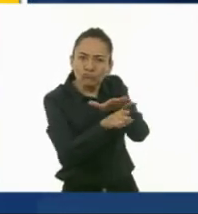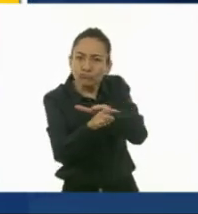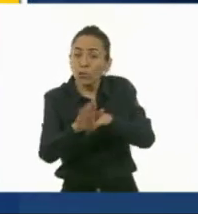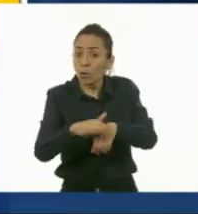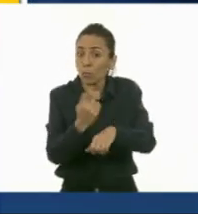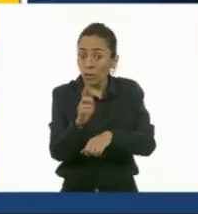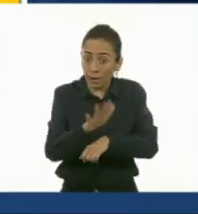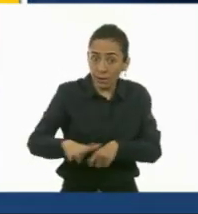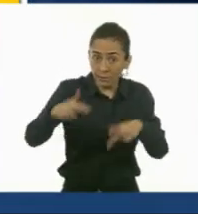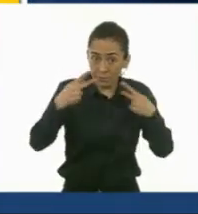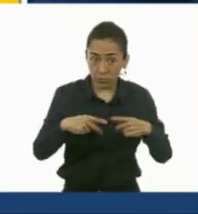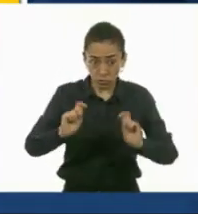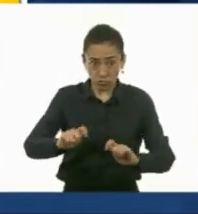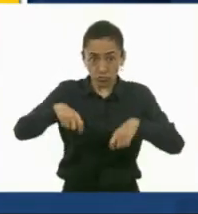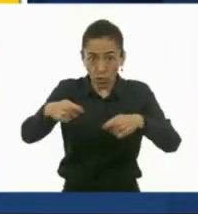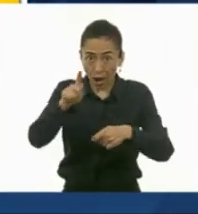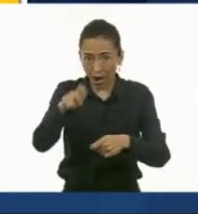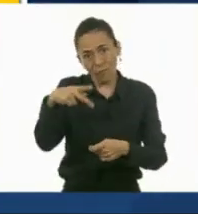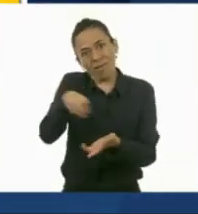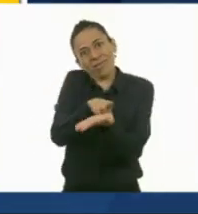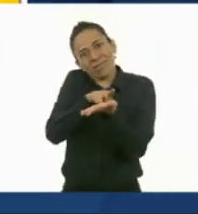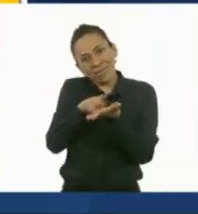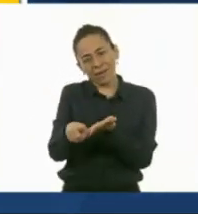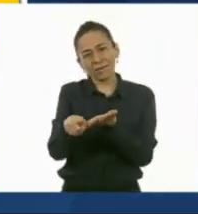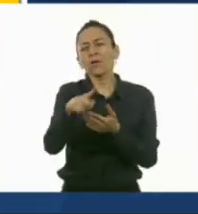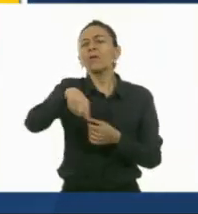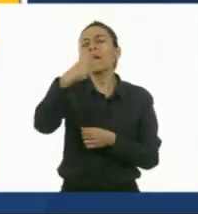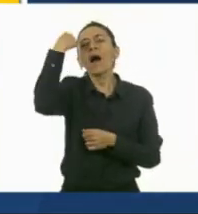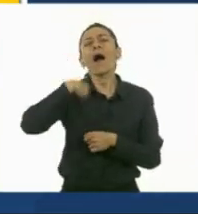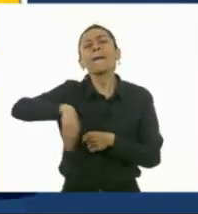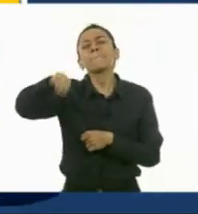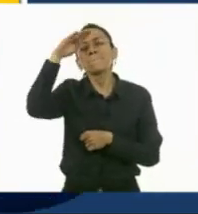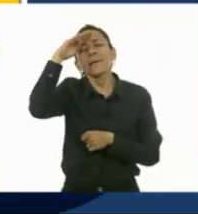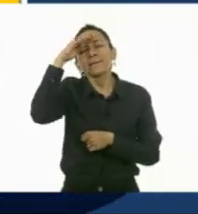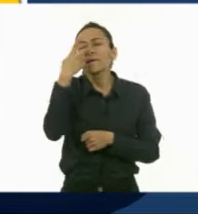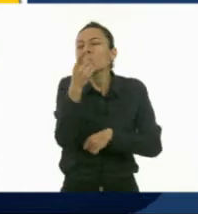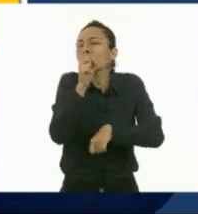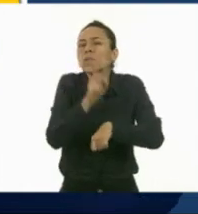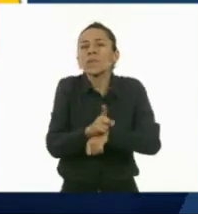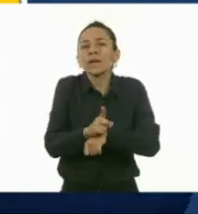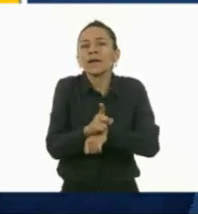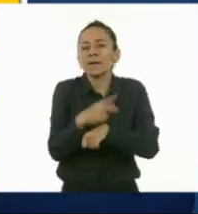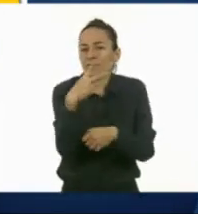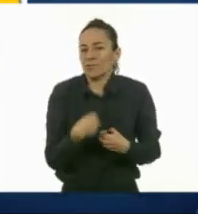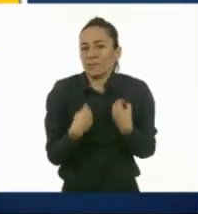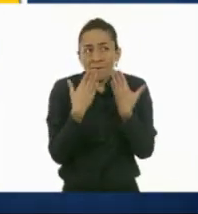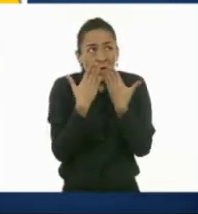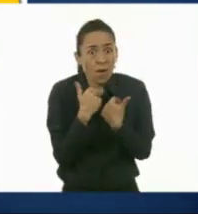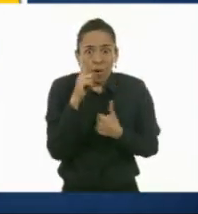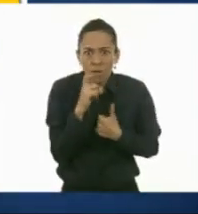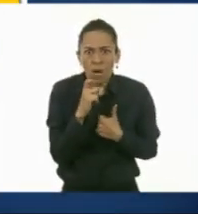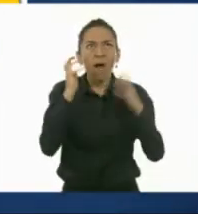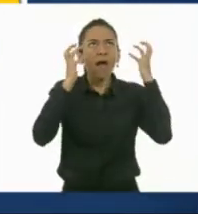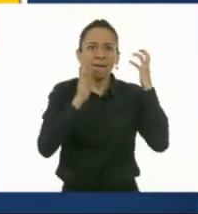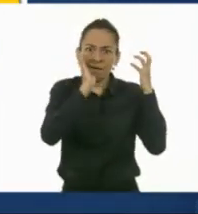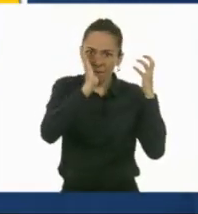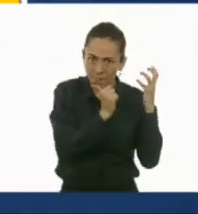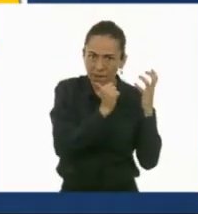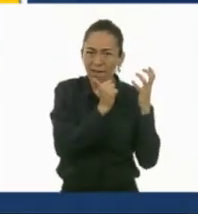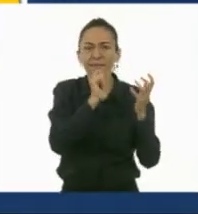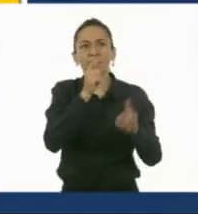pasaría un solo día de su vida si no tuviéramos agua? No podrían bañarse, no podrían tomar agua, lavar su ropa,